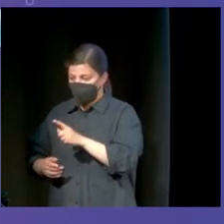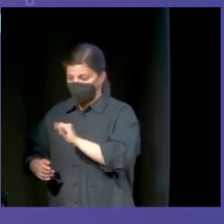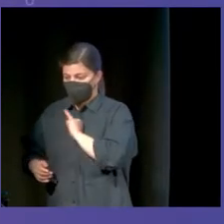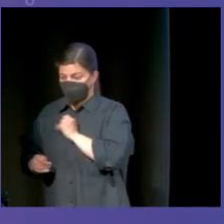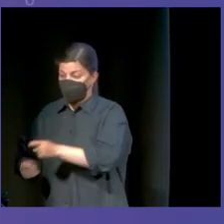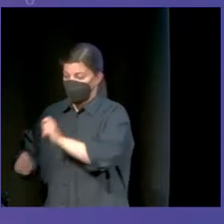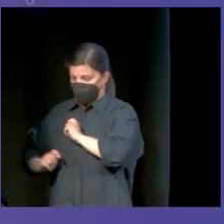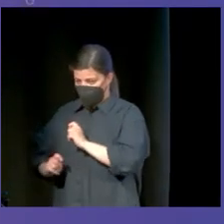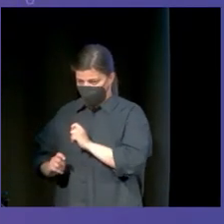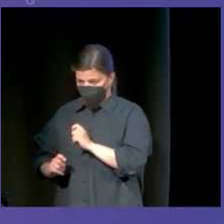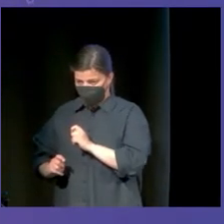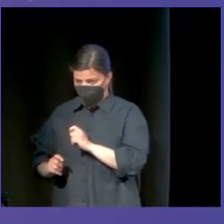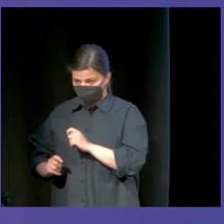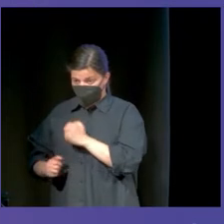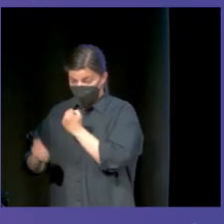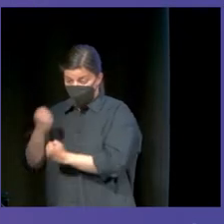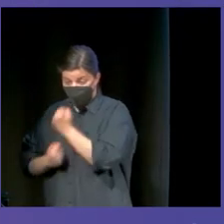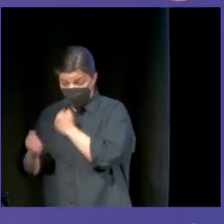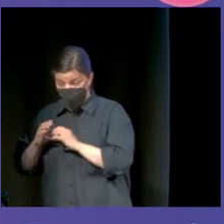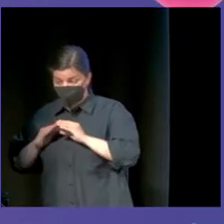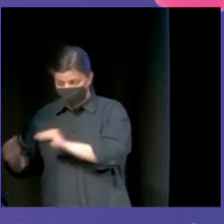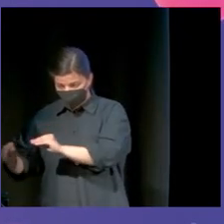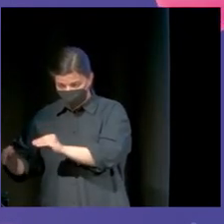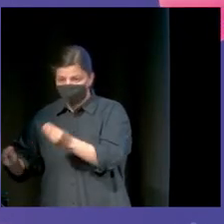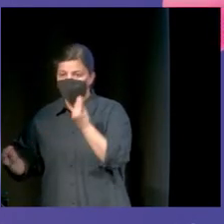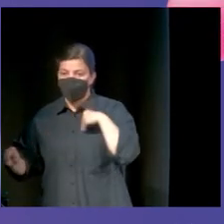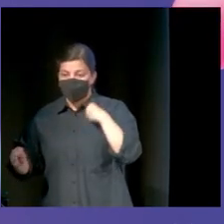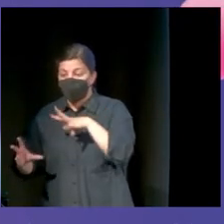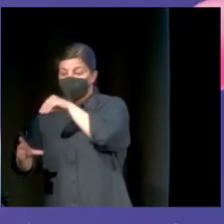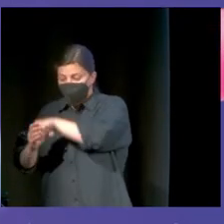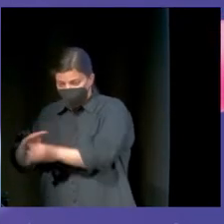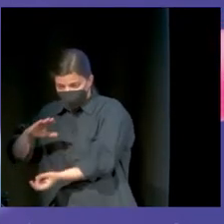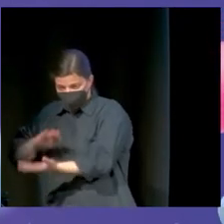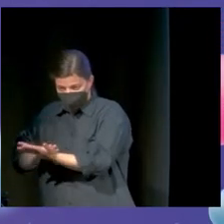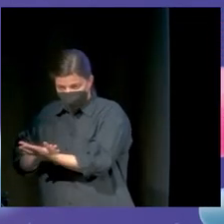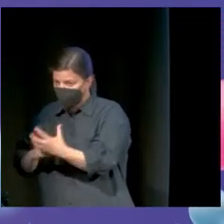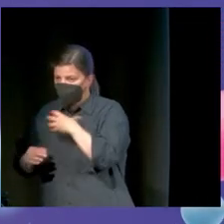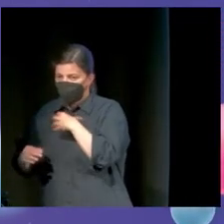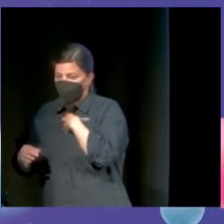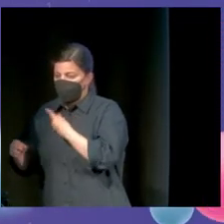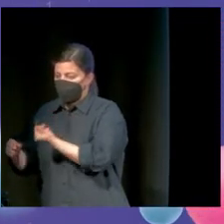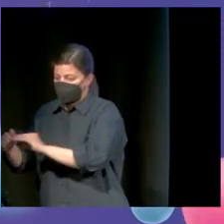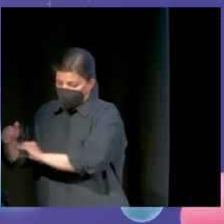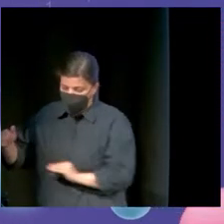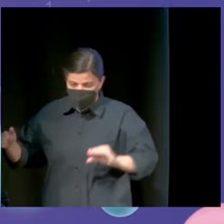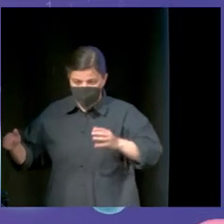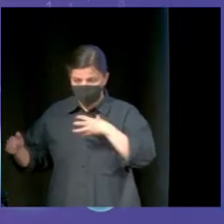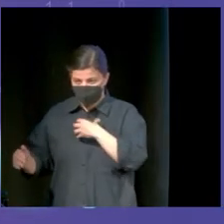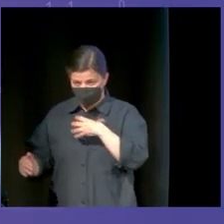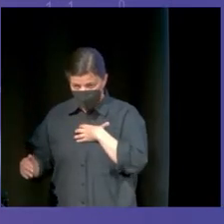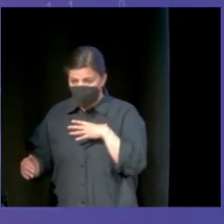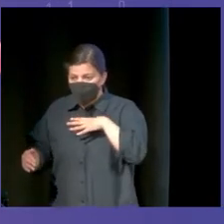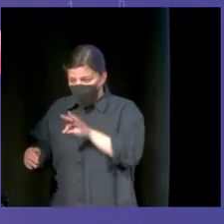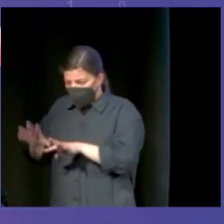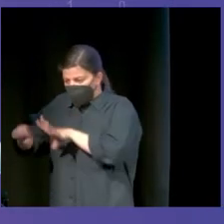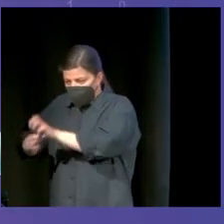la economía de rob logs es la economía que se genera en ro blogs y no te puedes llevar a ningún sitio más no tú puedes